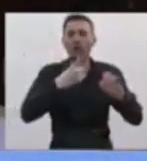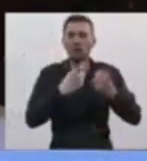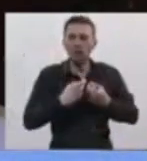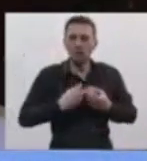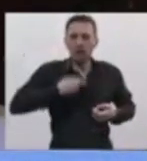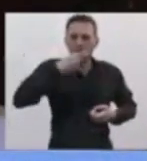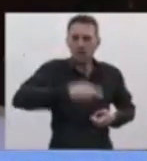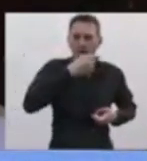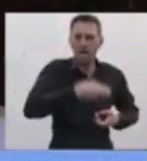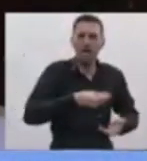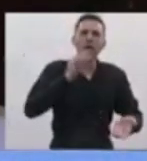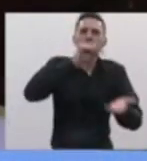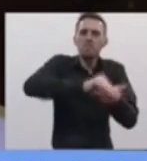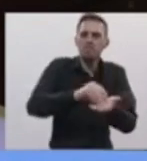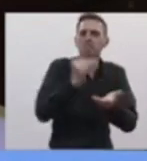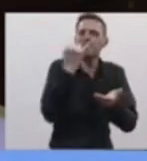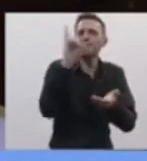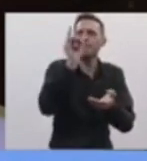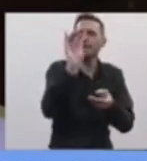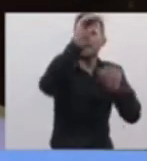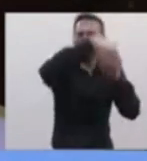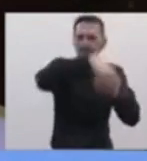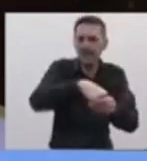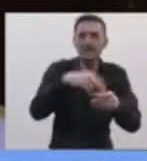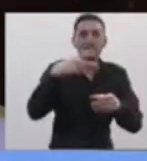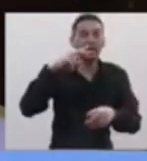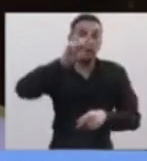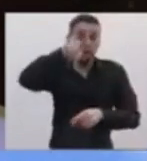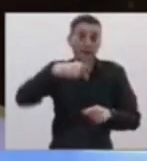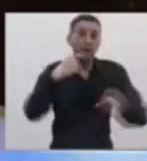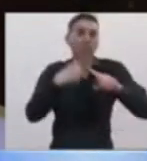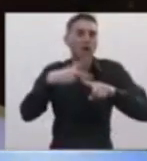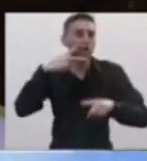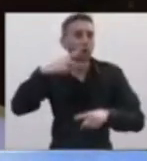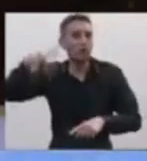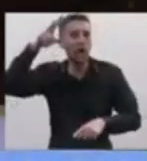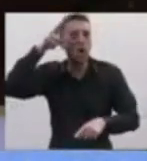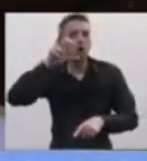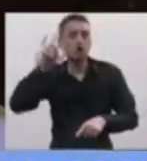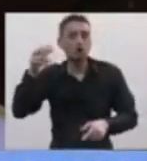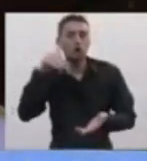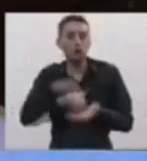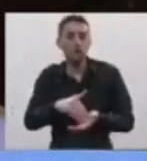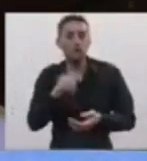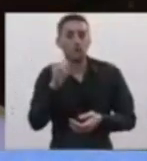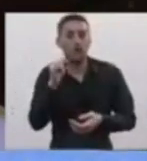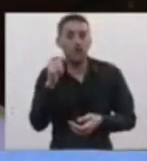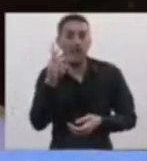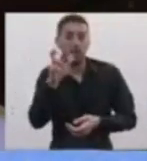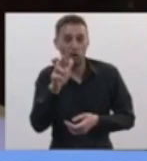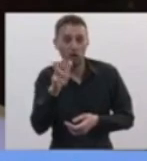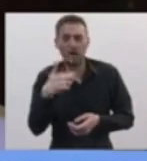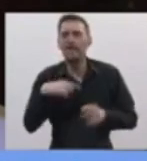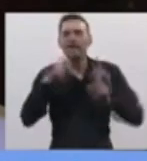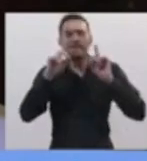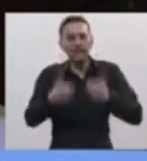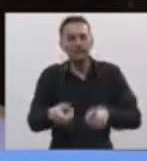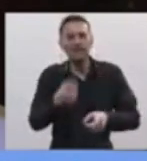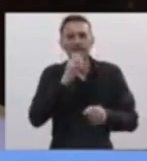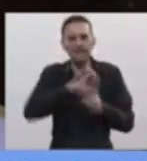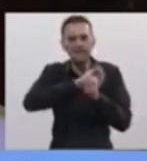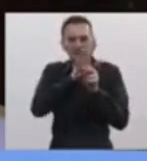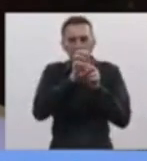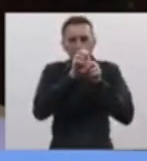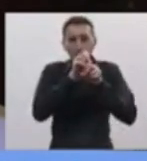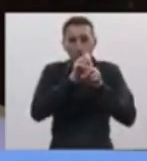la carga adicional que genera esos dos mil 800 millones de dólares lo mismo pasa con el riesgo de no analizar qué es lo que sucede si la pandemia